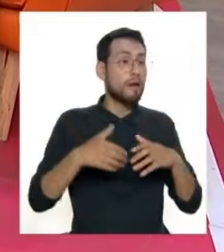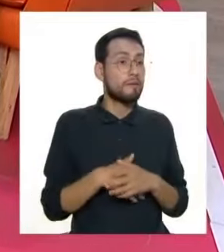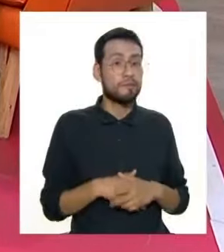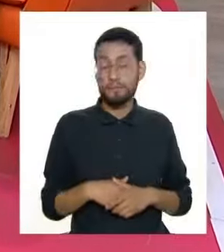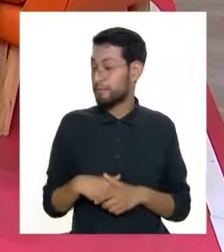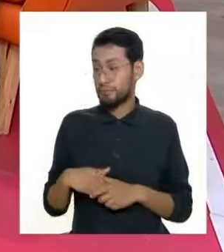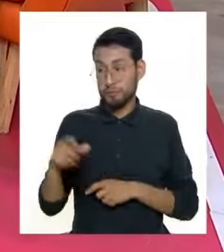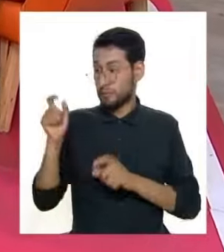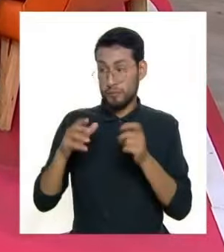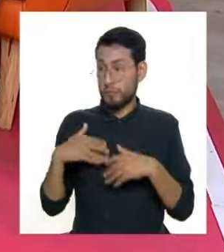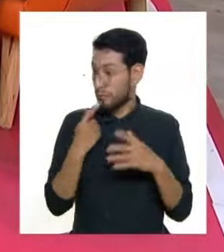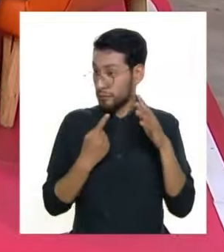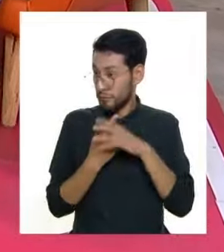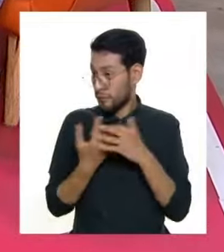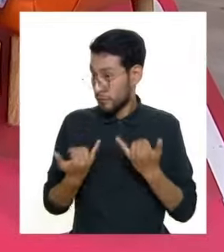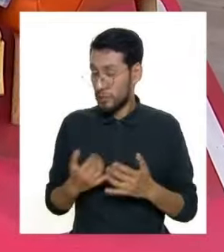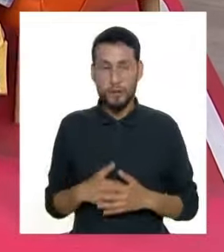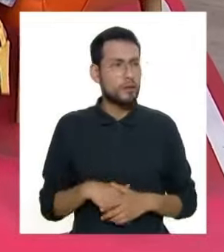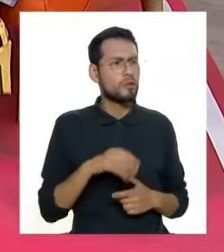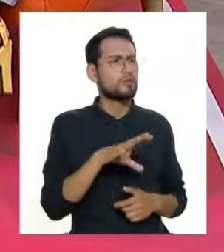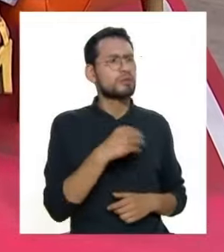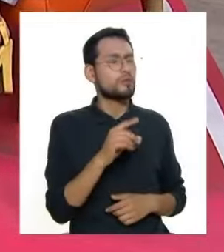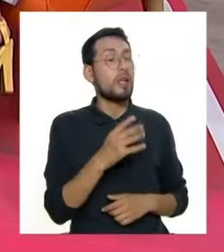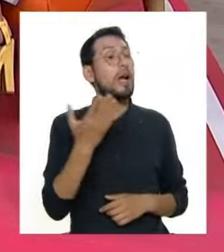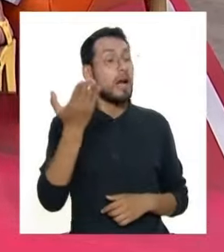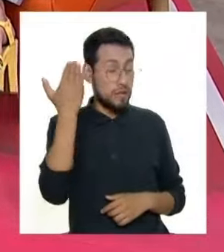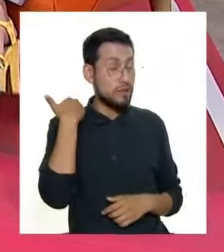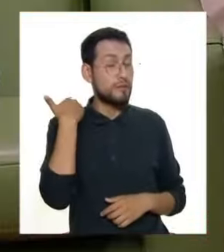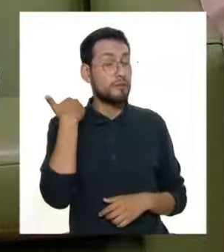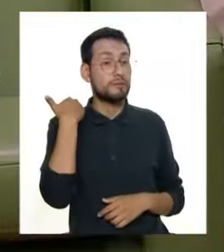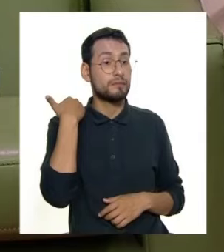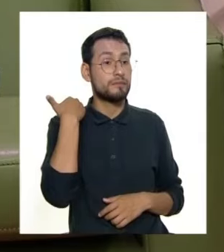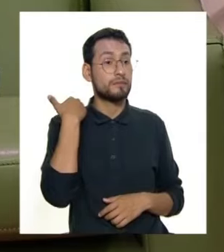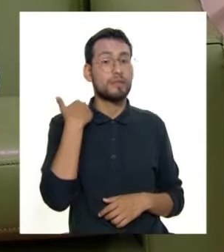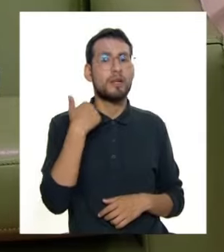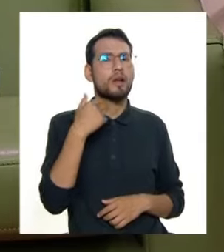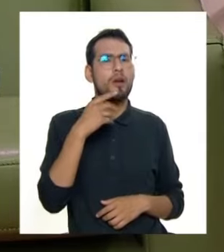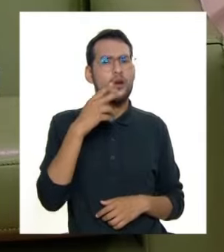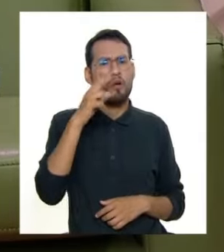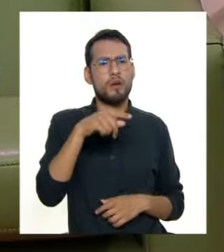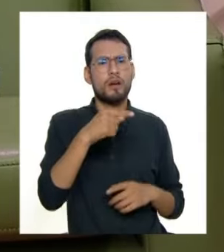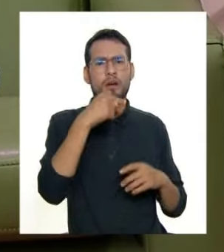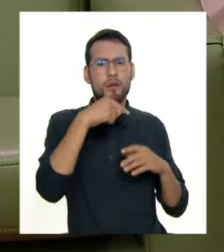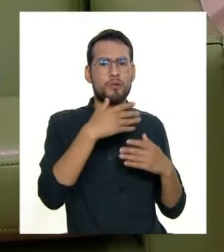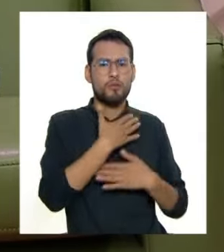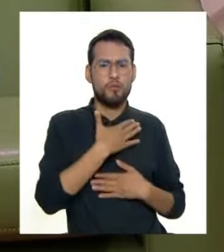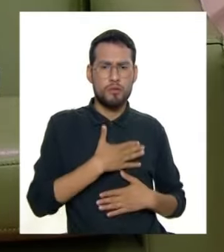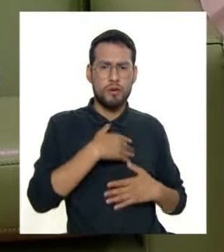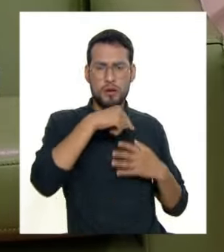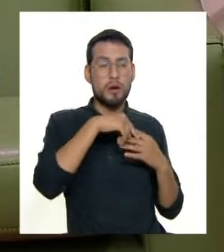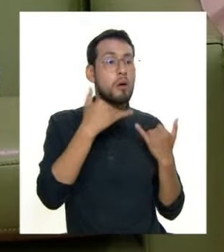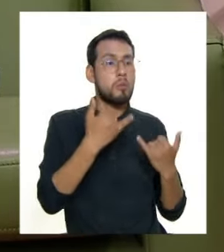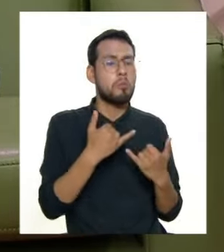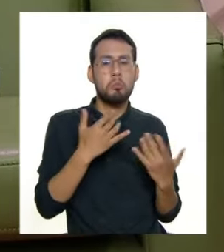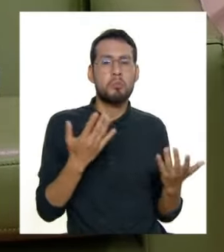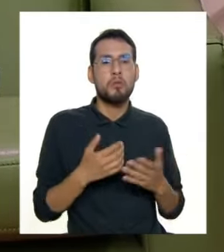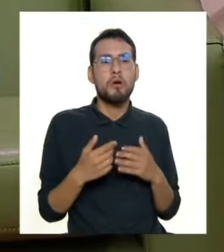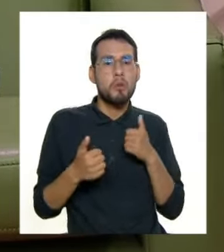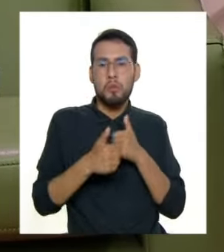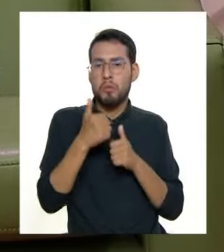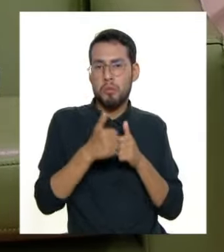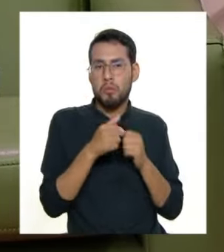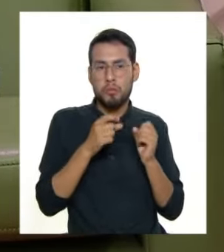Casi no hay persona que no se pueda colocar un implante. ¿No? En realidad no, porque inclusive antes teníamos como rechazo a los implantes los factores sistémicos, ¿no? Ahora no, ahora son factores de riesgo